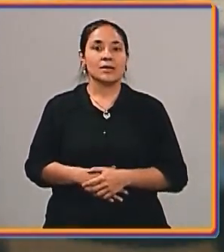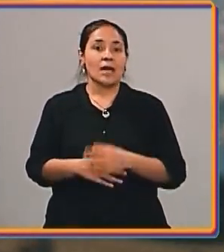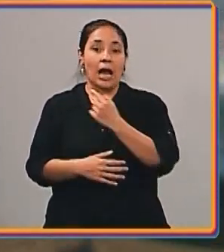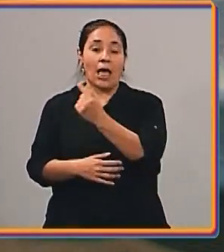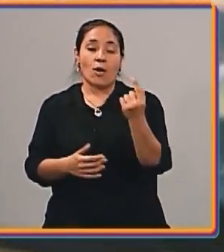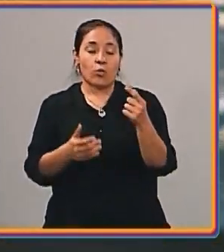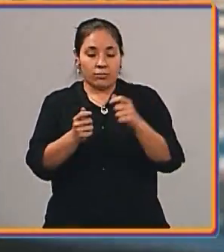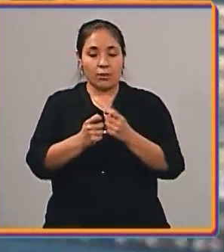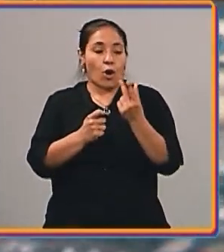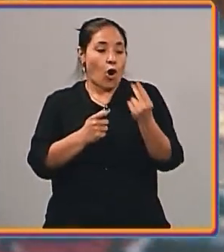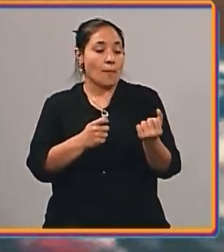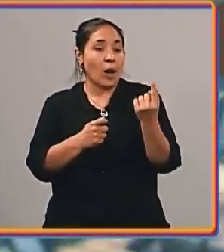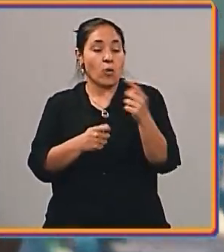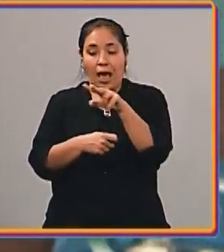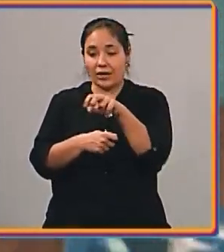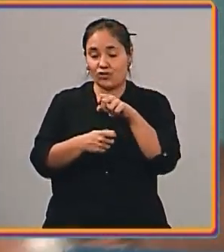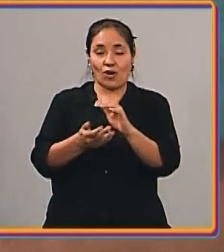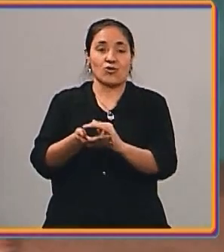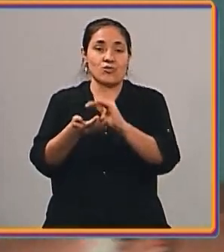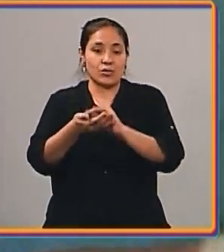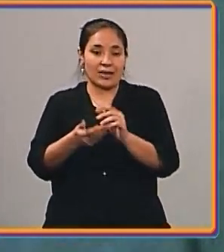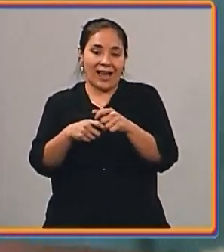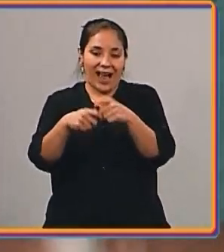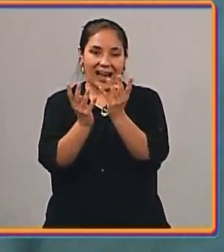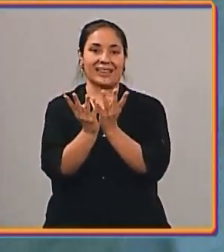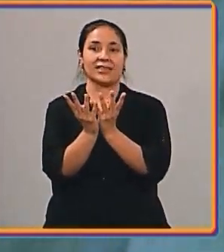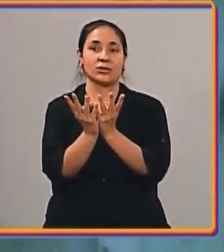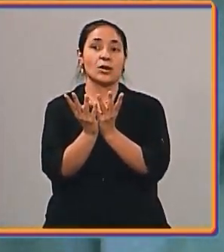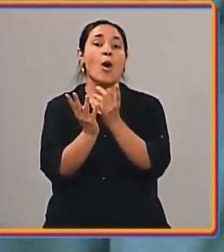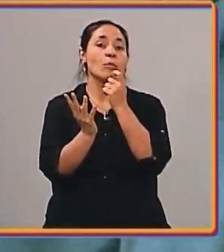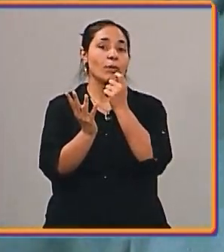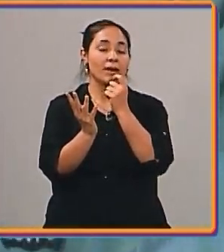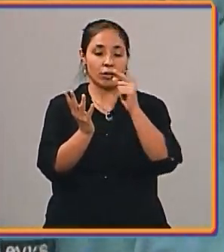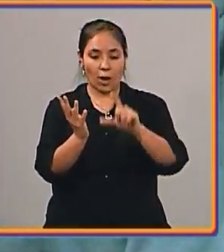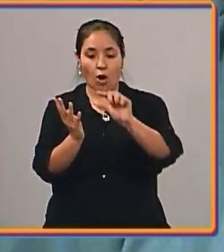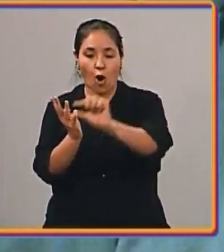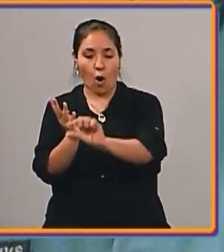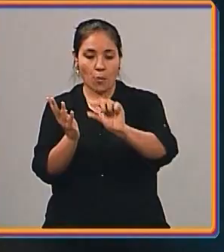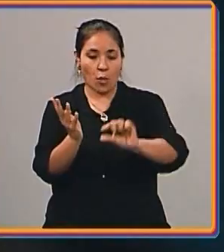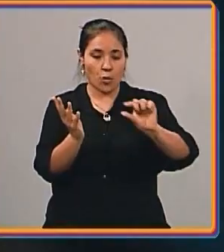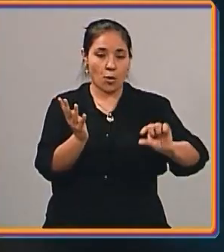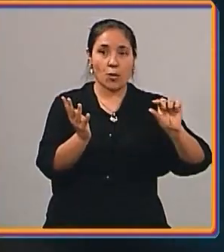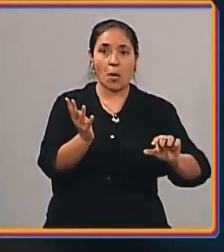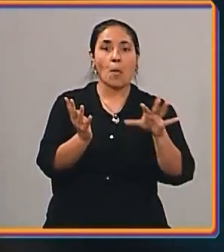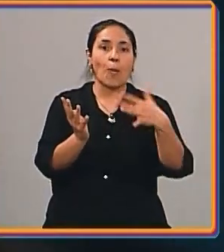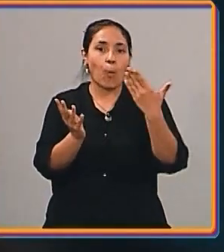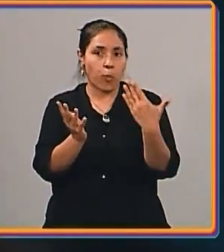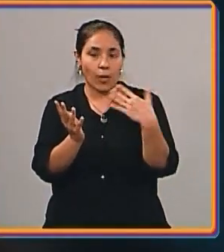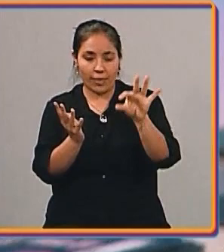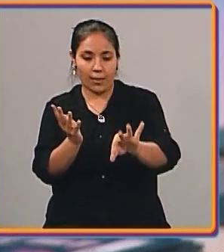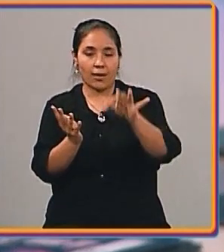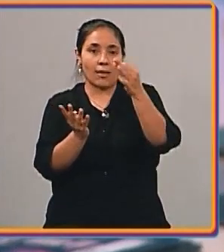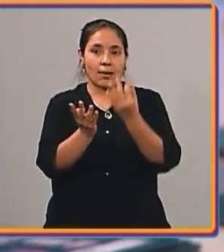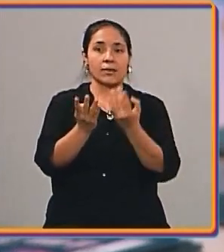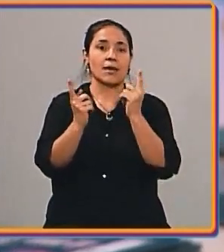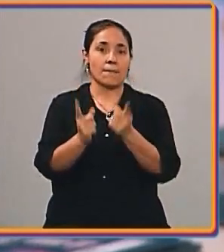Turno, dispondrá de una compra y una acción con las cartas que tenga en su mano, salvo que los combos que logre armar con las cartas que consiga le permitan